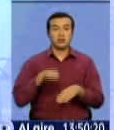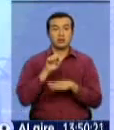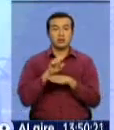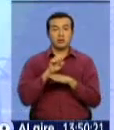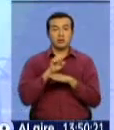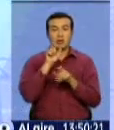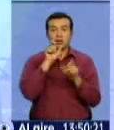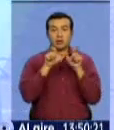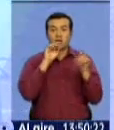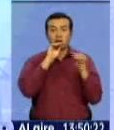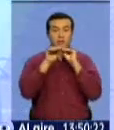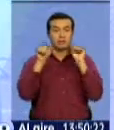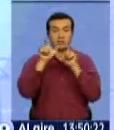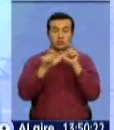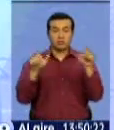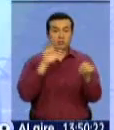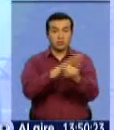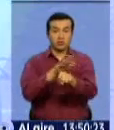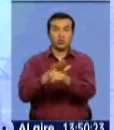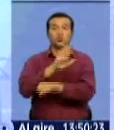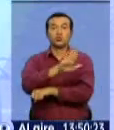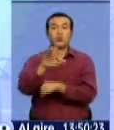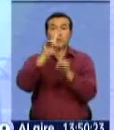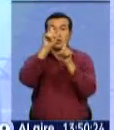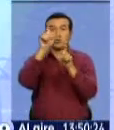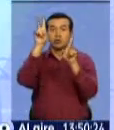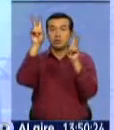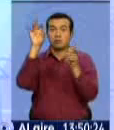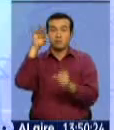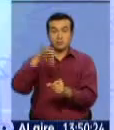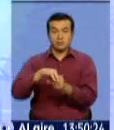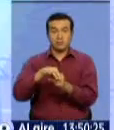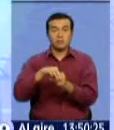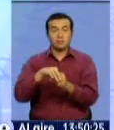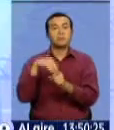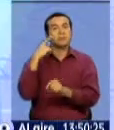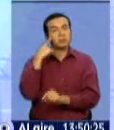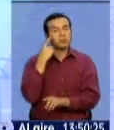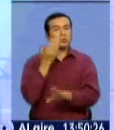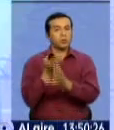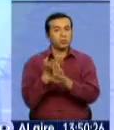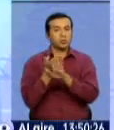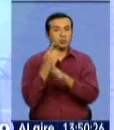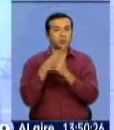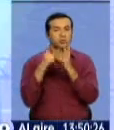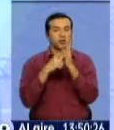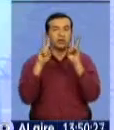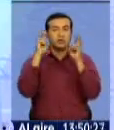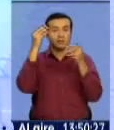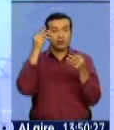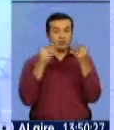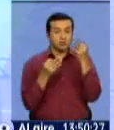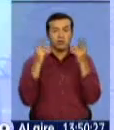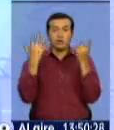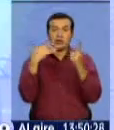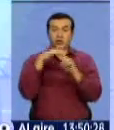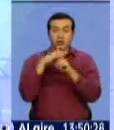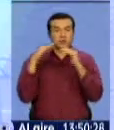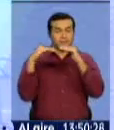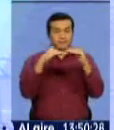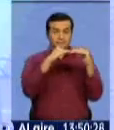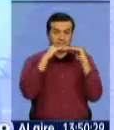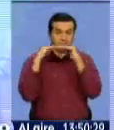para que la ciudadanía participe con sus preguntas en la consulta popular, se presentan algunos planteamientos en temas de justicia, inclusión y